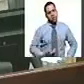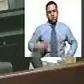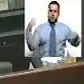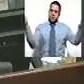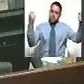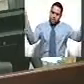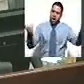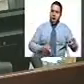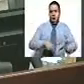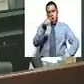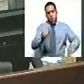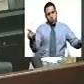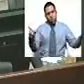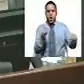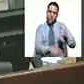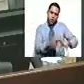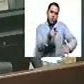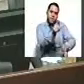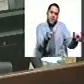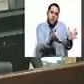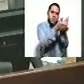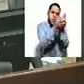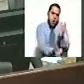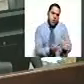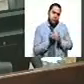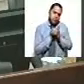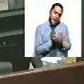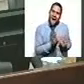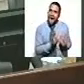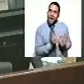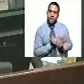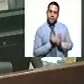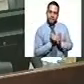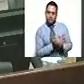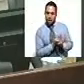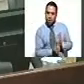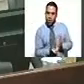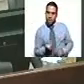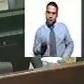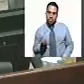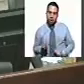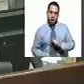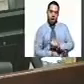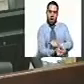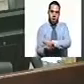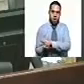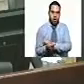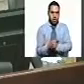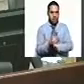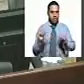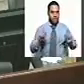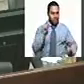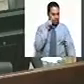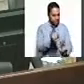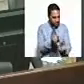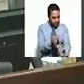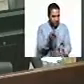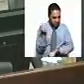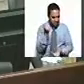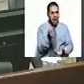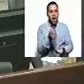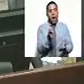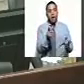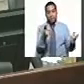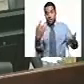que se regalan para los colombianos pobres aprovechándose de su condición de pobreza. Para eso no son los recursos públicos. Los